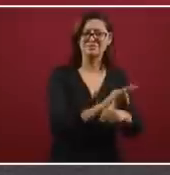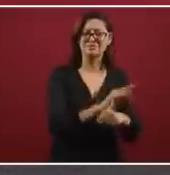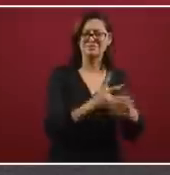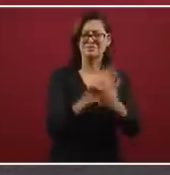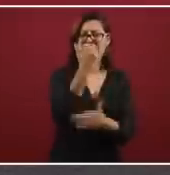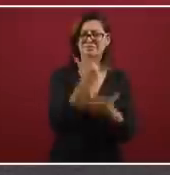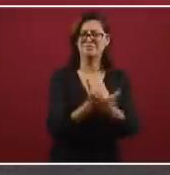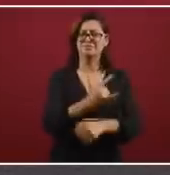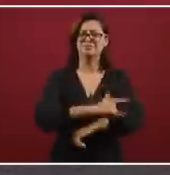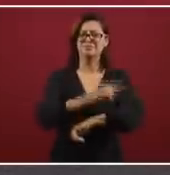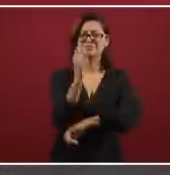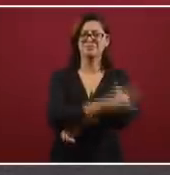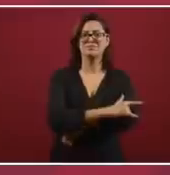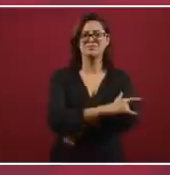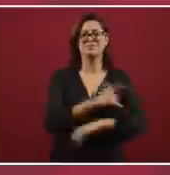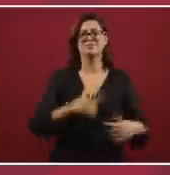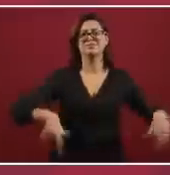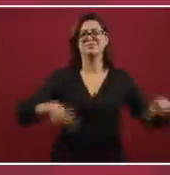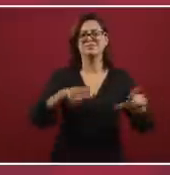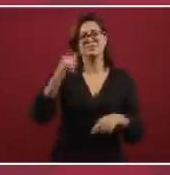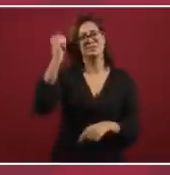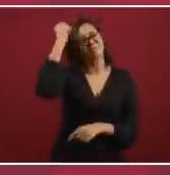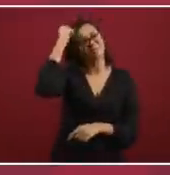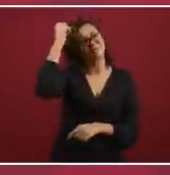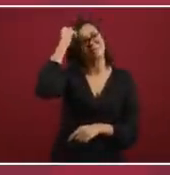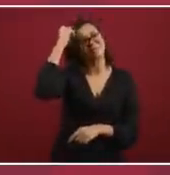del aeropuerto en el lago de Texcoco,